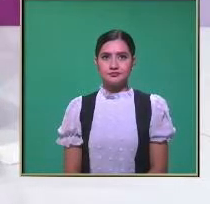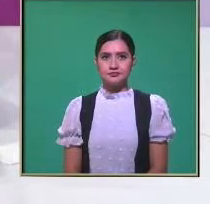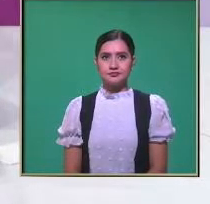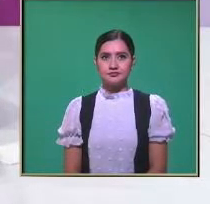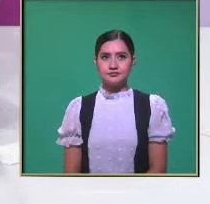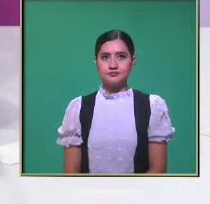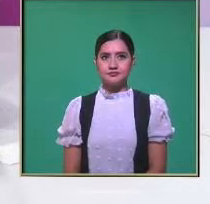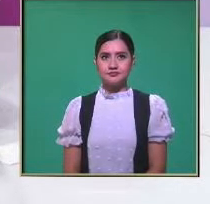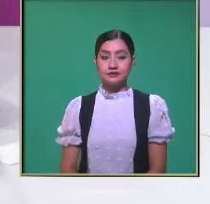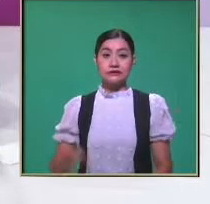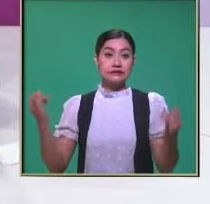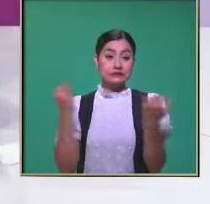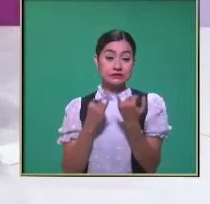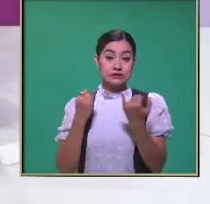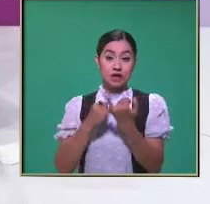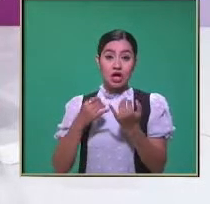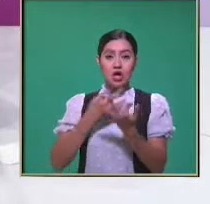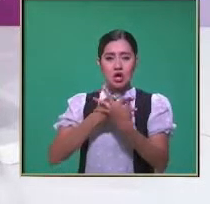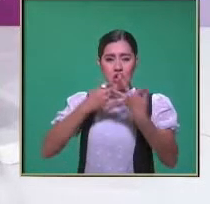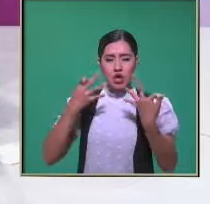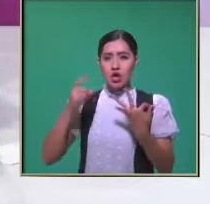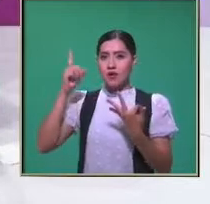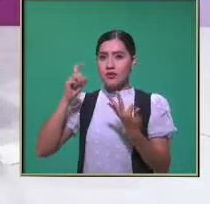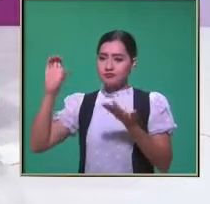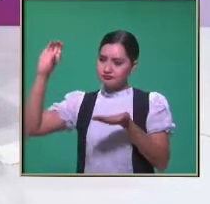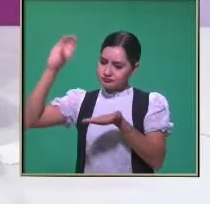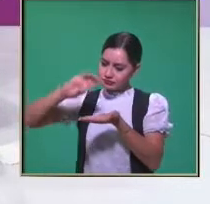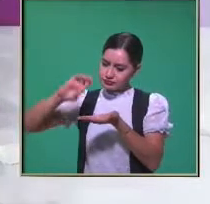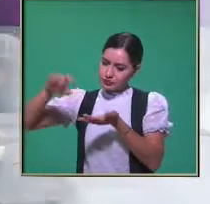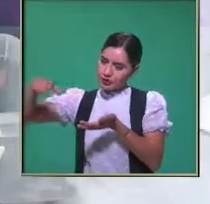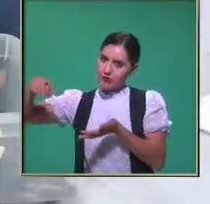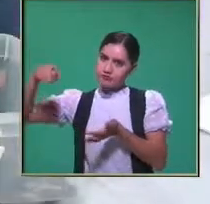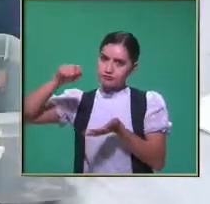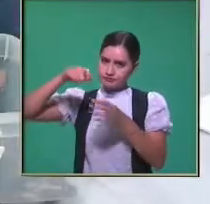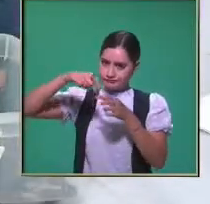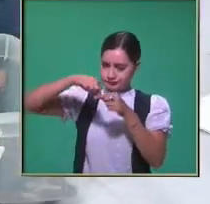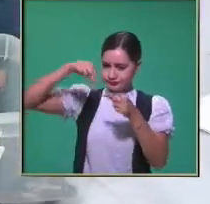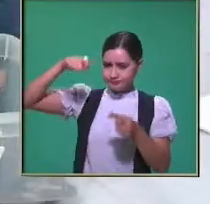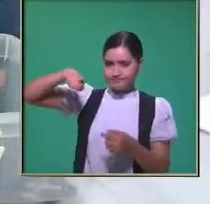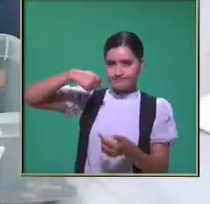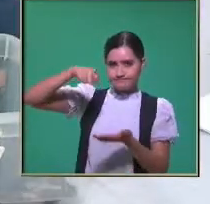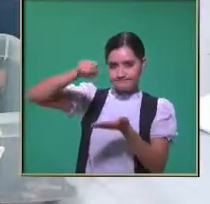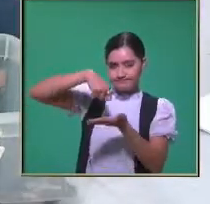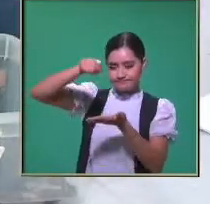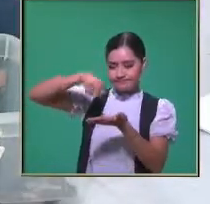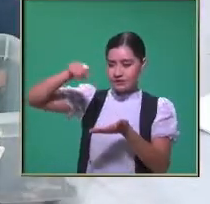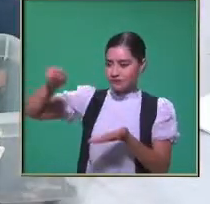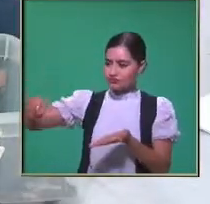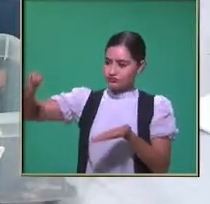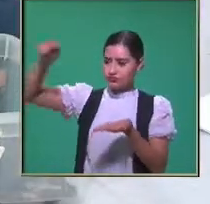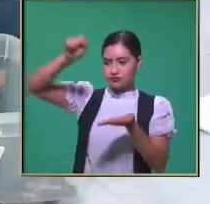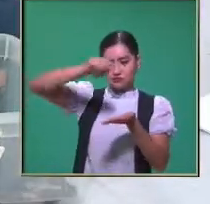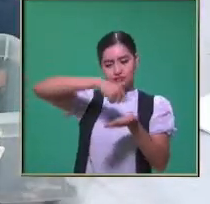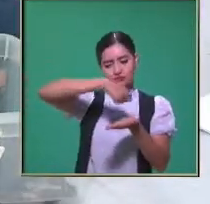podemos... Mira. Ay, ah, ¿sabes qué? Como también a mí se me ocurre con las manos. Un poquito